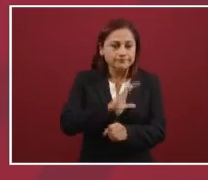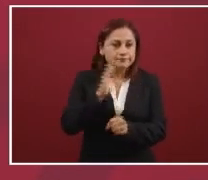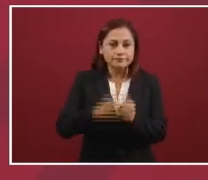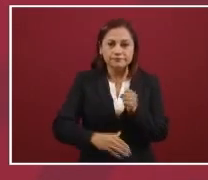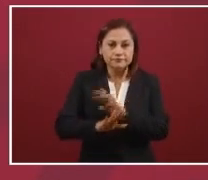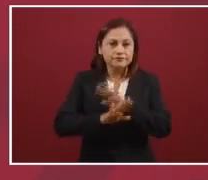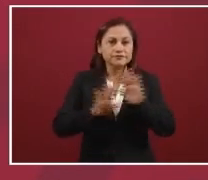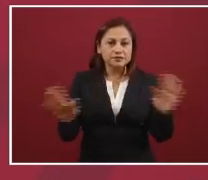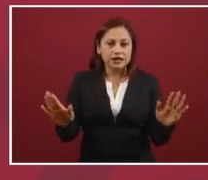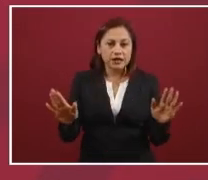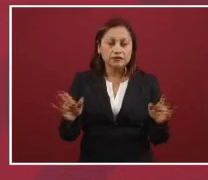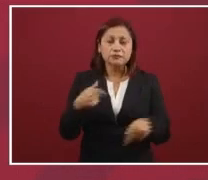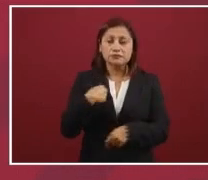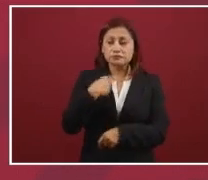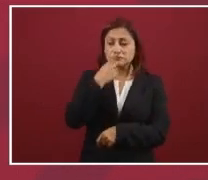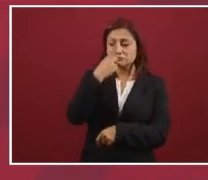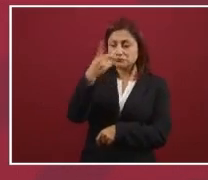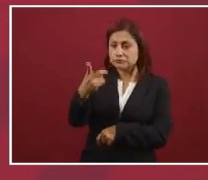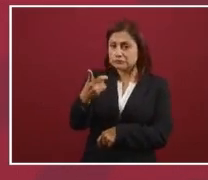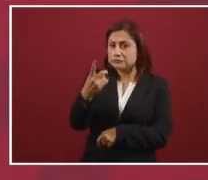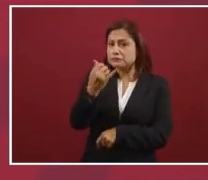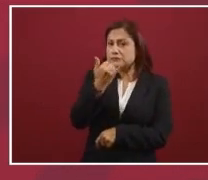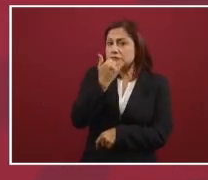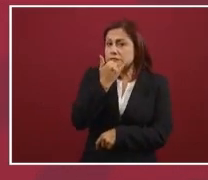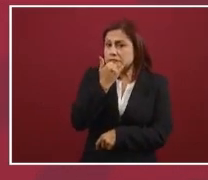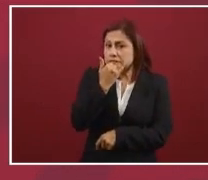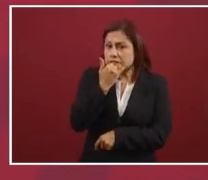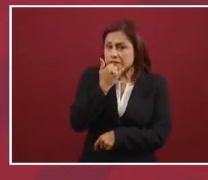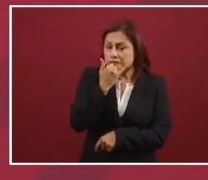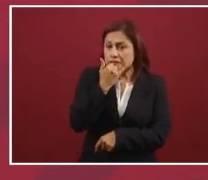Y ofrezco disculpa